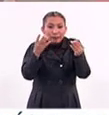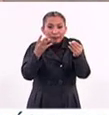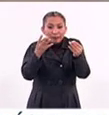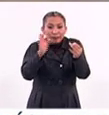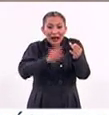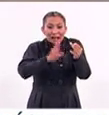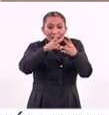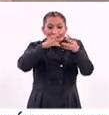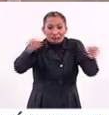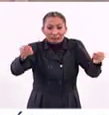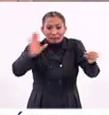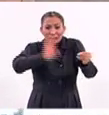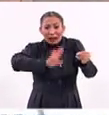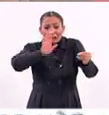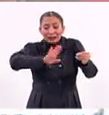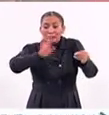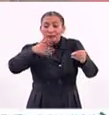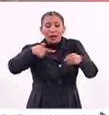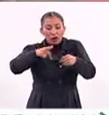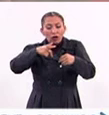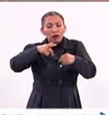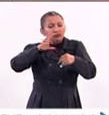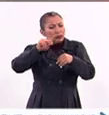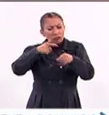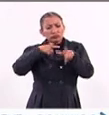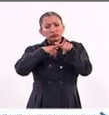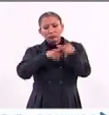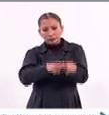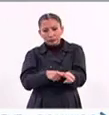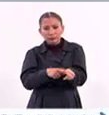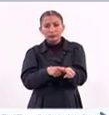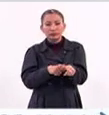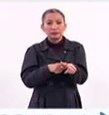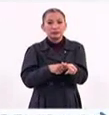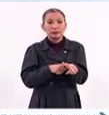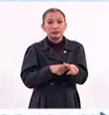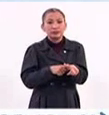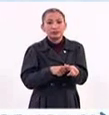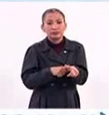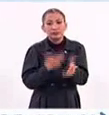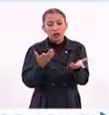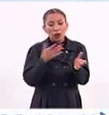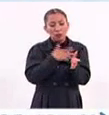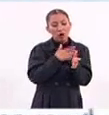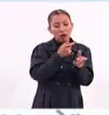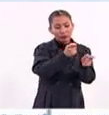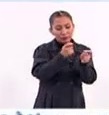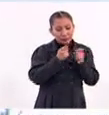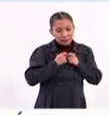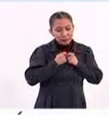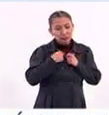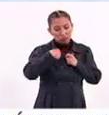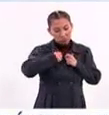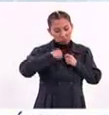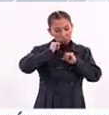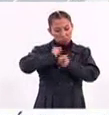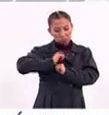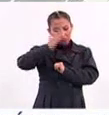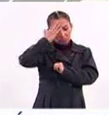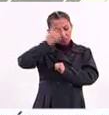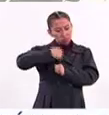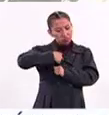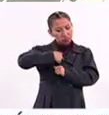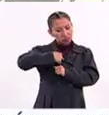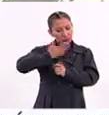como extinguir, se veía como que se quería extinguir. Pero no, yo creo que entre tomar la estafeta, tomar